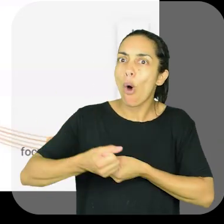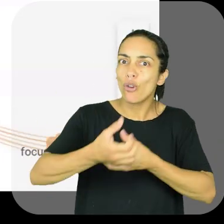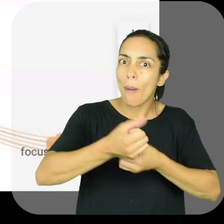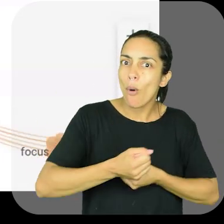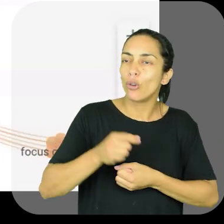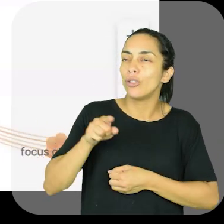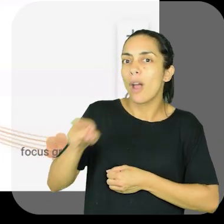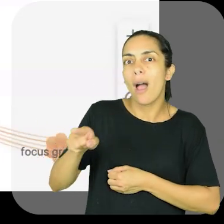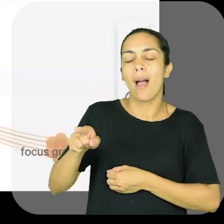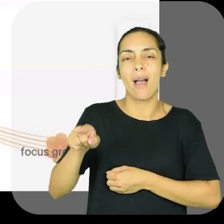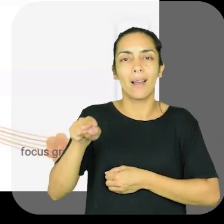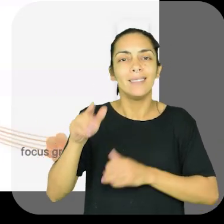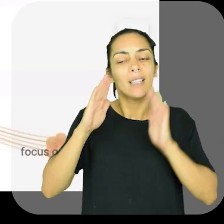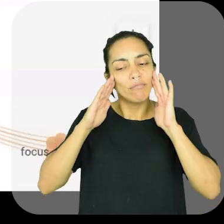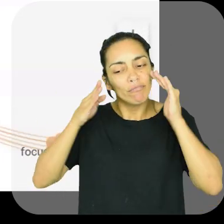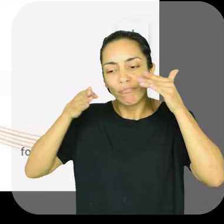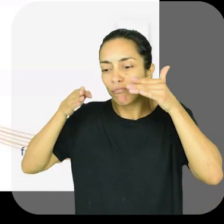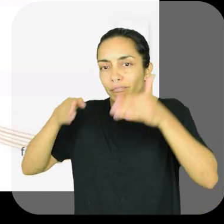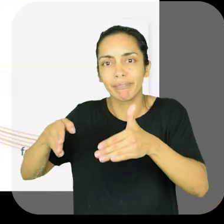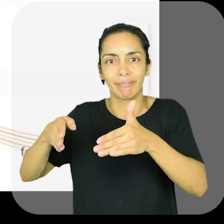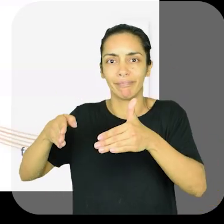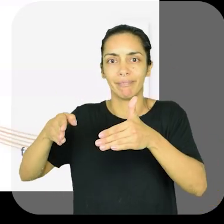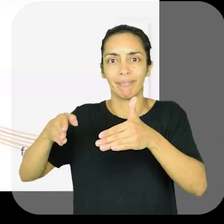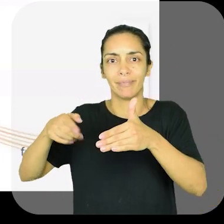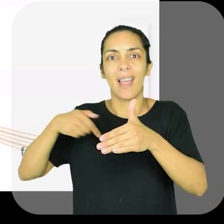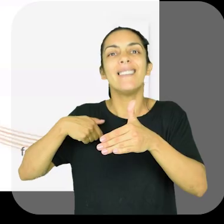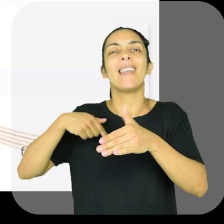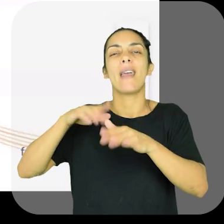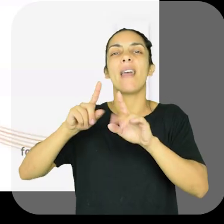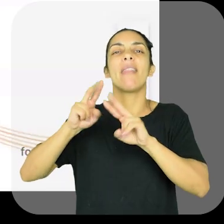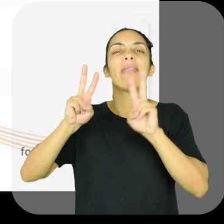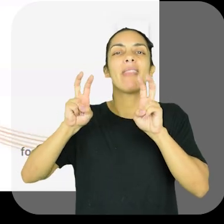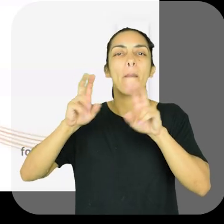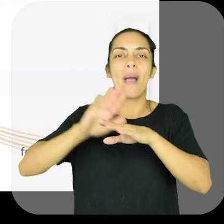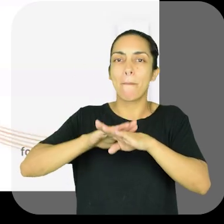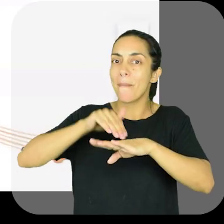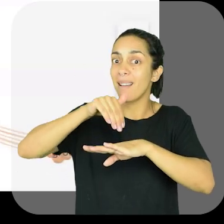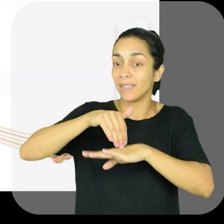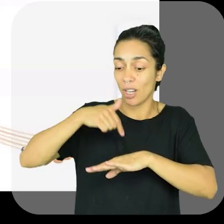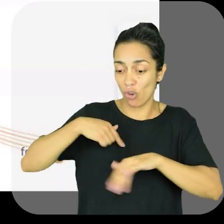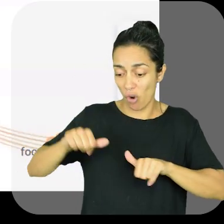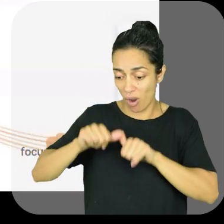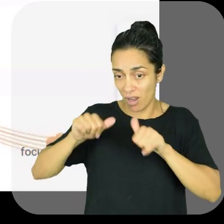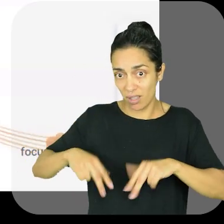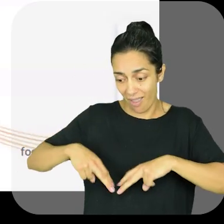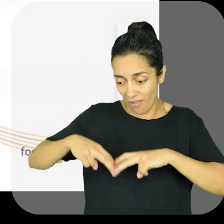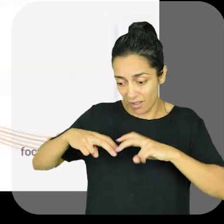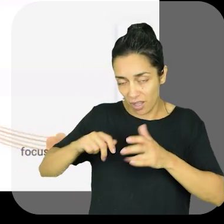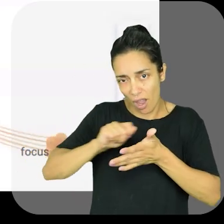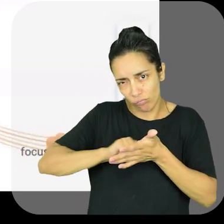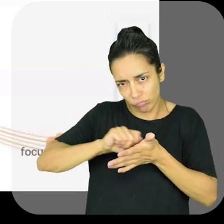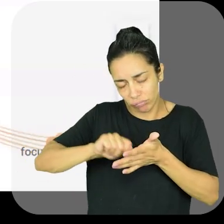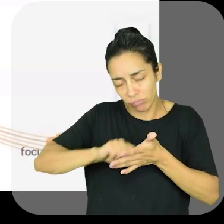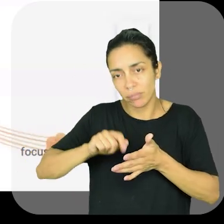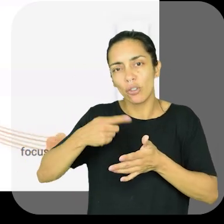inicio, es el enfoque y es mi maestría como tal, la maestría que hice. Entonces, bueno,